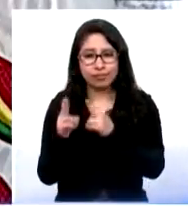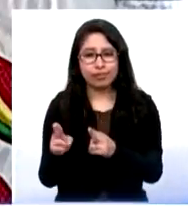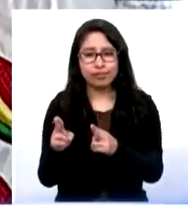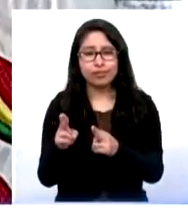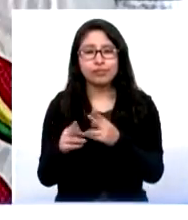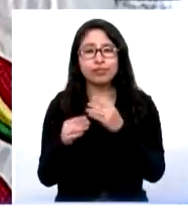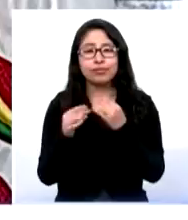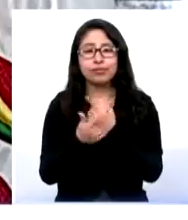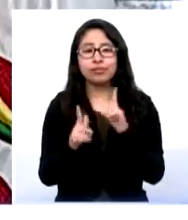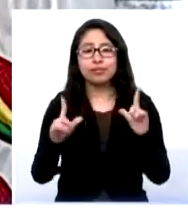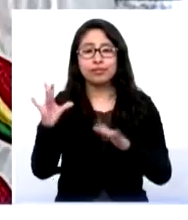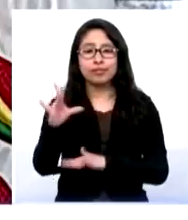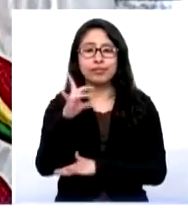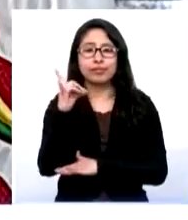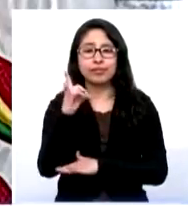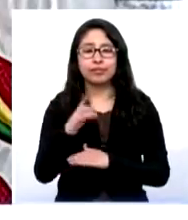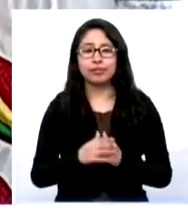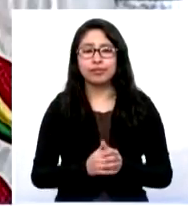amada Bolivia.